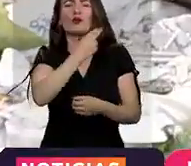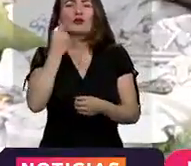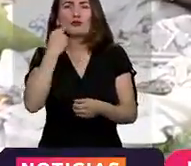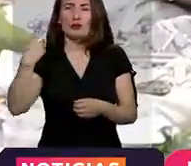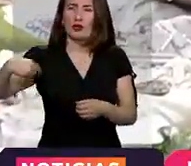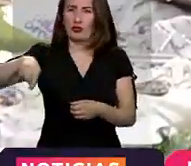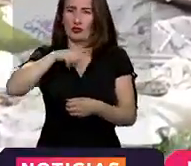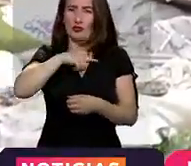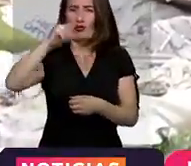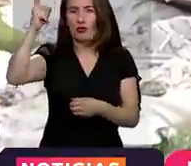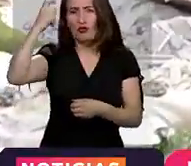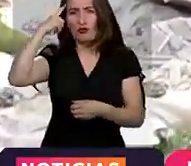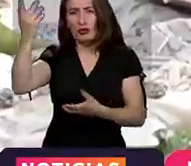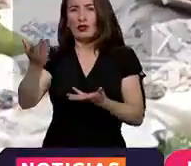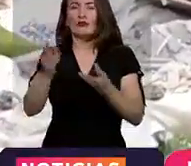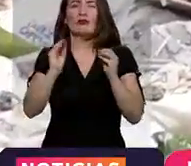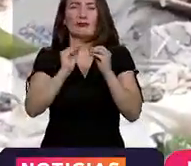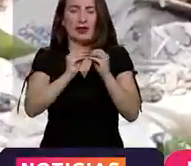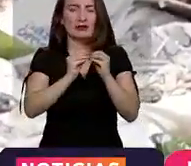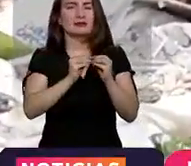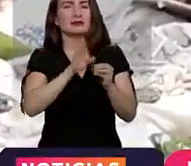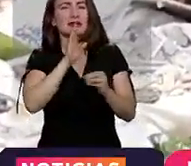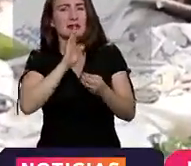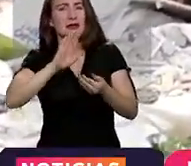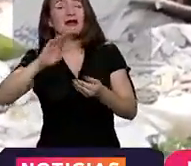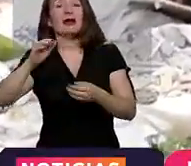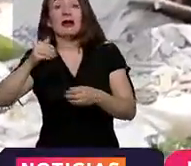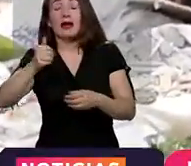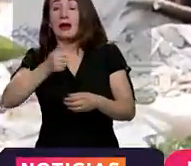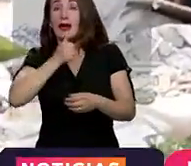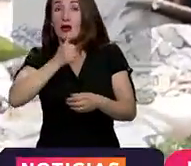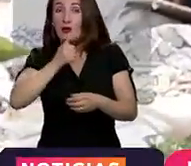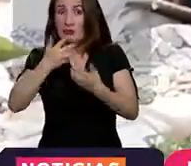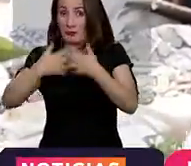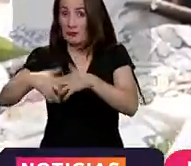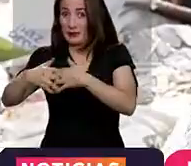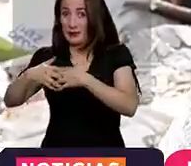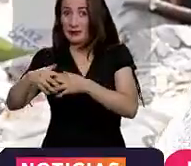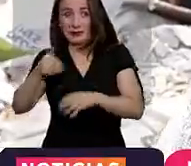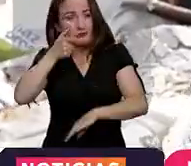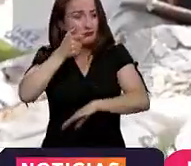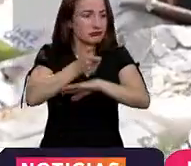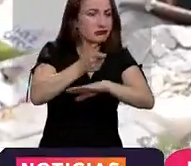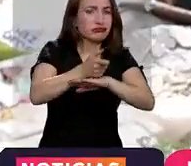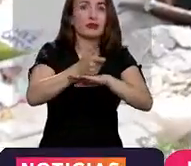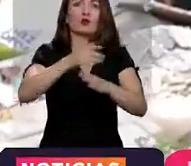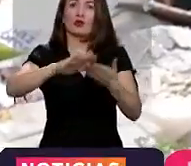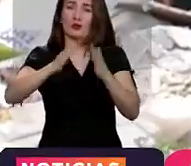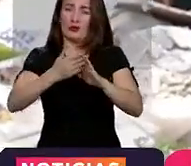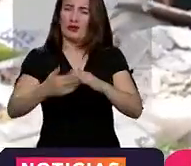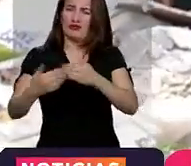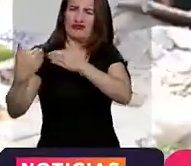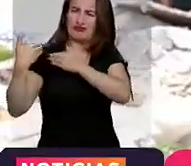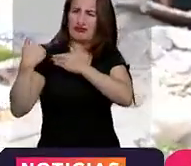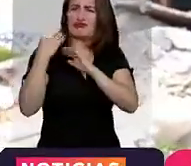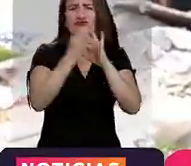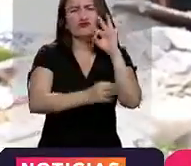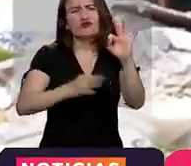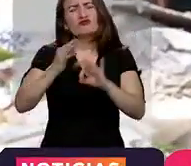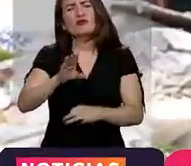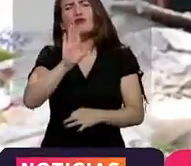de los entes gubernamentales como del acueducto y también como de la misma comunidad.